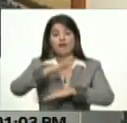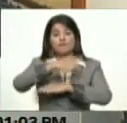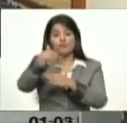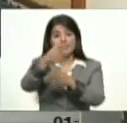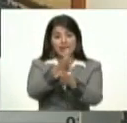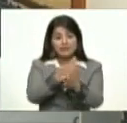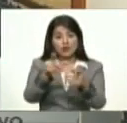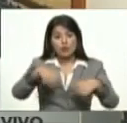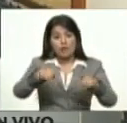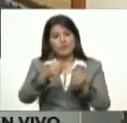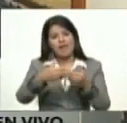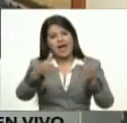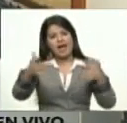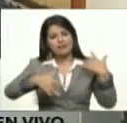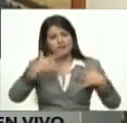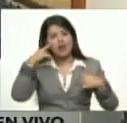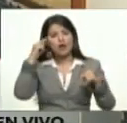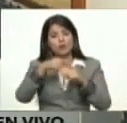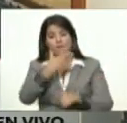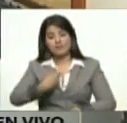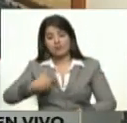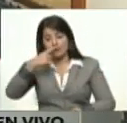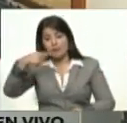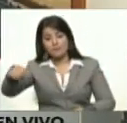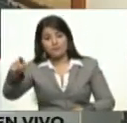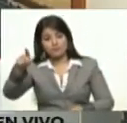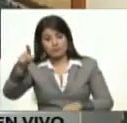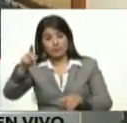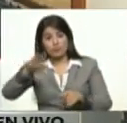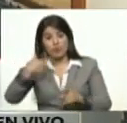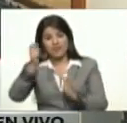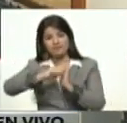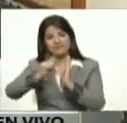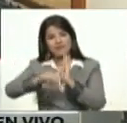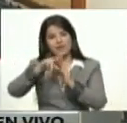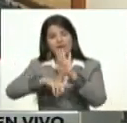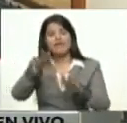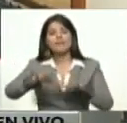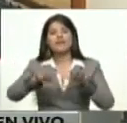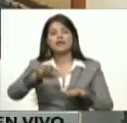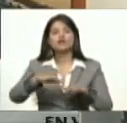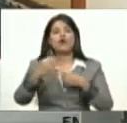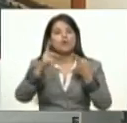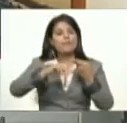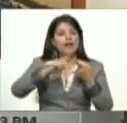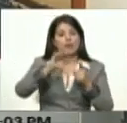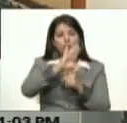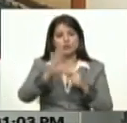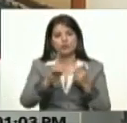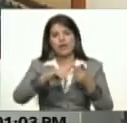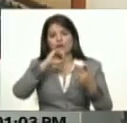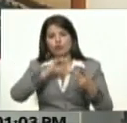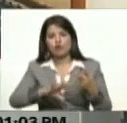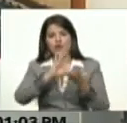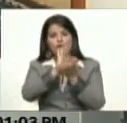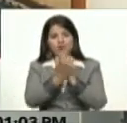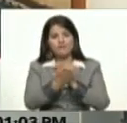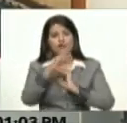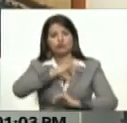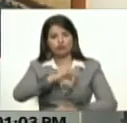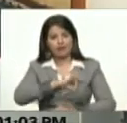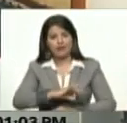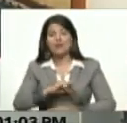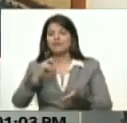serán reglamentadas por el presidente a partir de las particularidades geográficas, económicas, culturales, históricas y sociales. Es